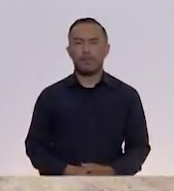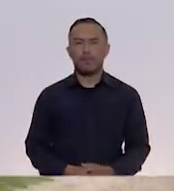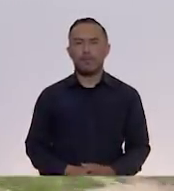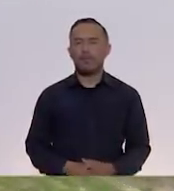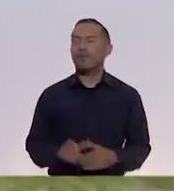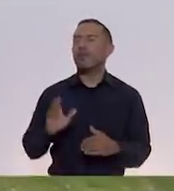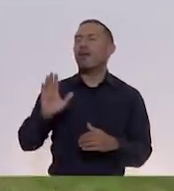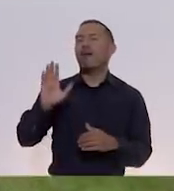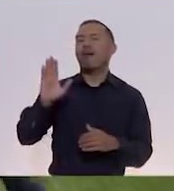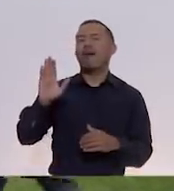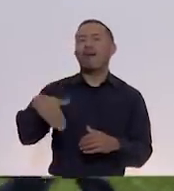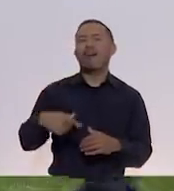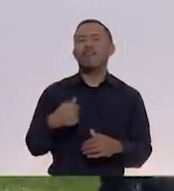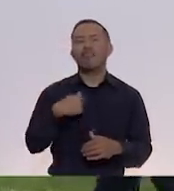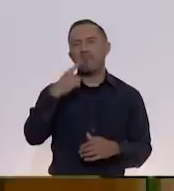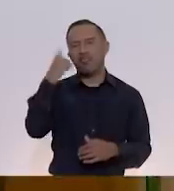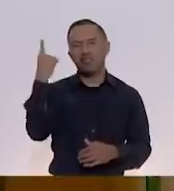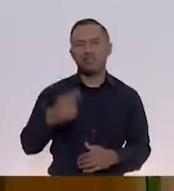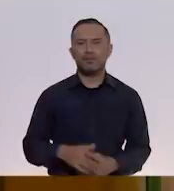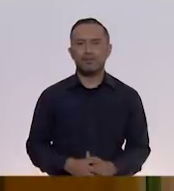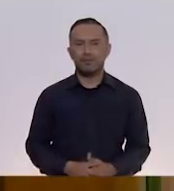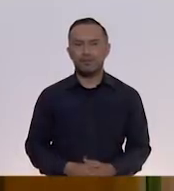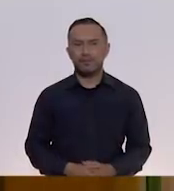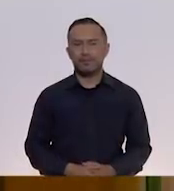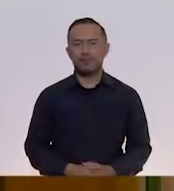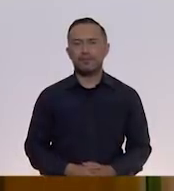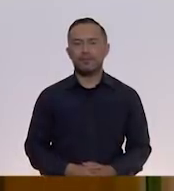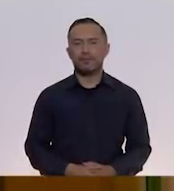te ayudo, échalo.